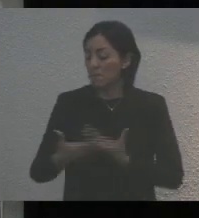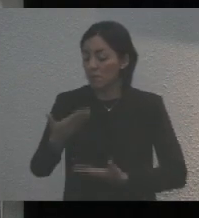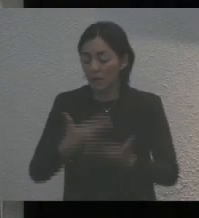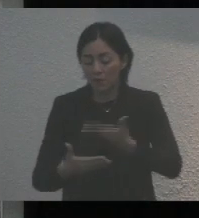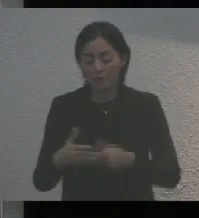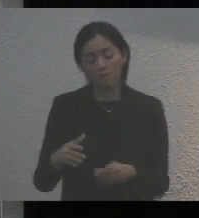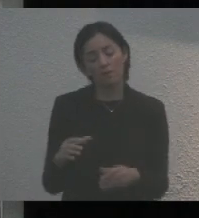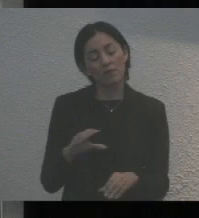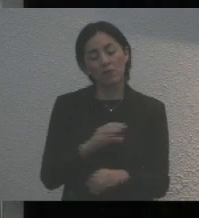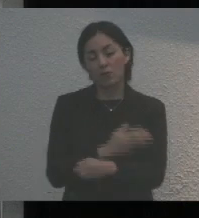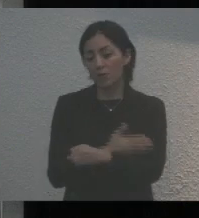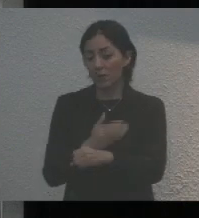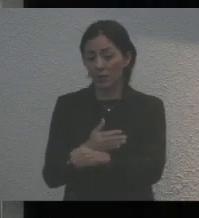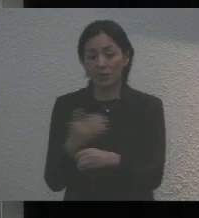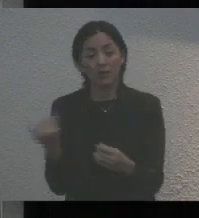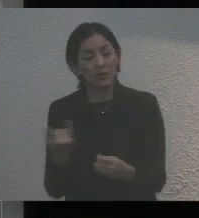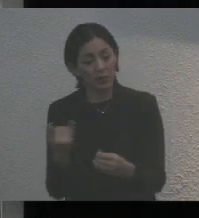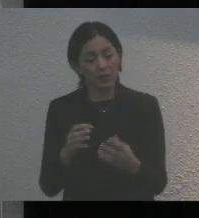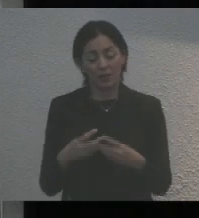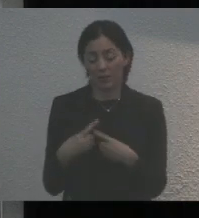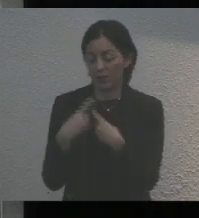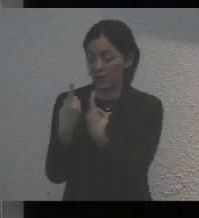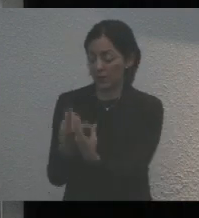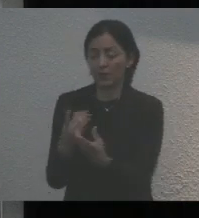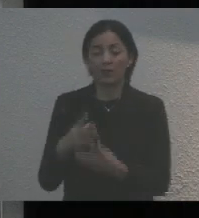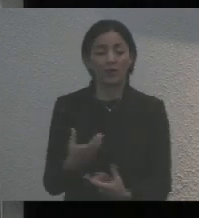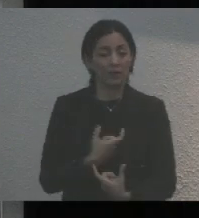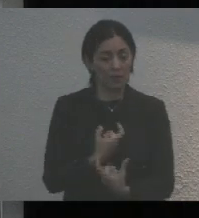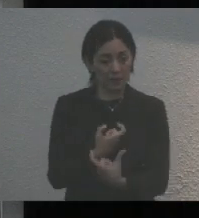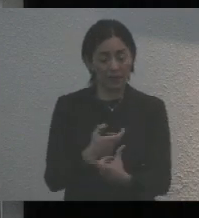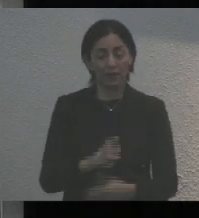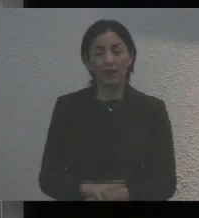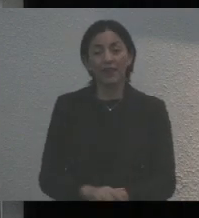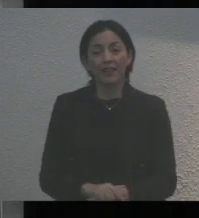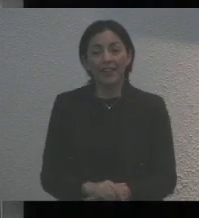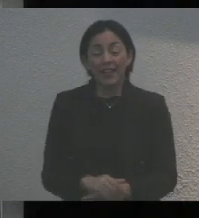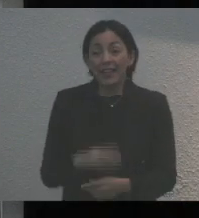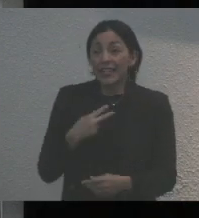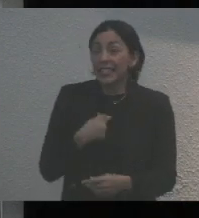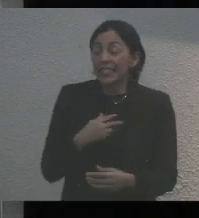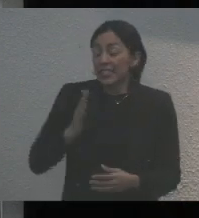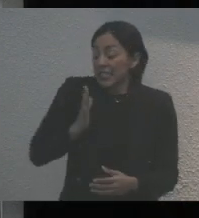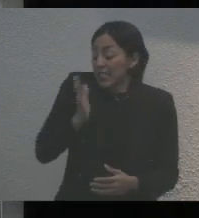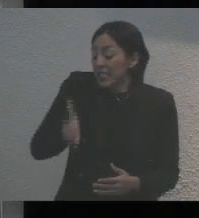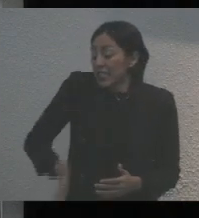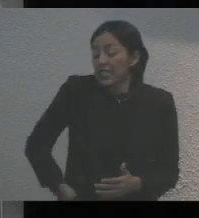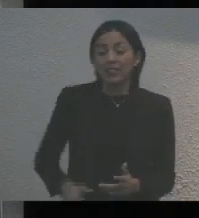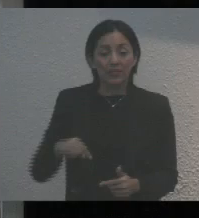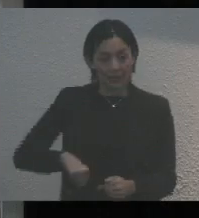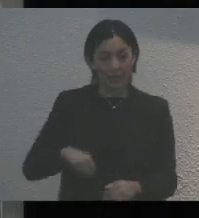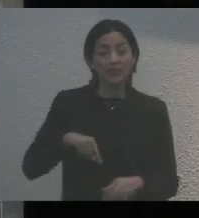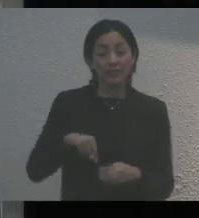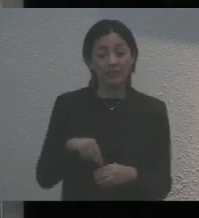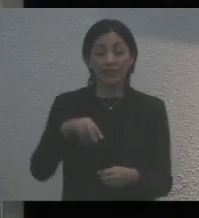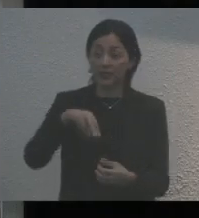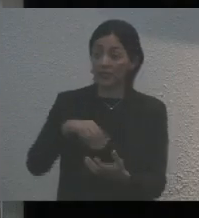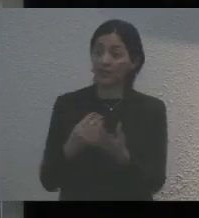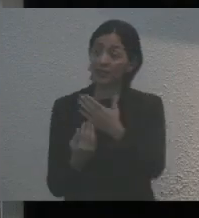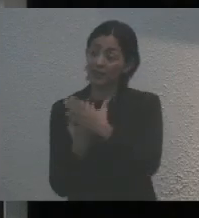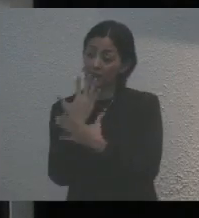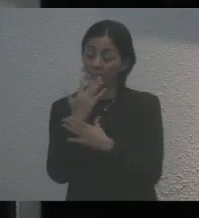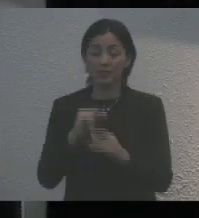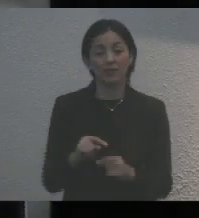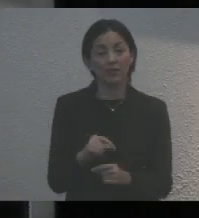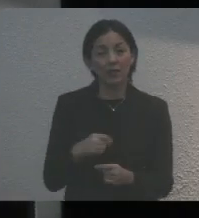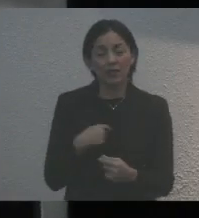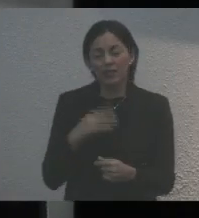mi compañero Isidro, que también recibe hoy el reconocimiento, que es un verdadero honor el estar aquí esta mañana.